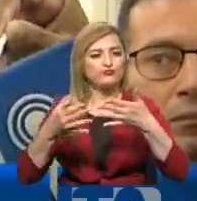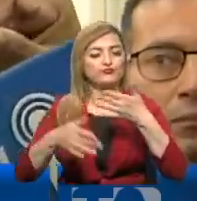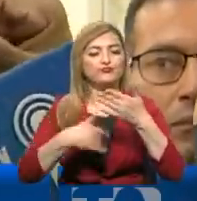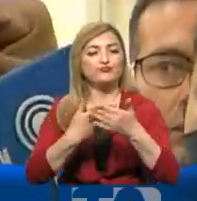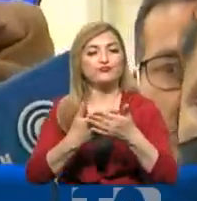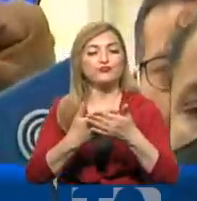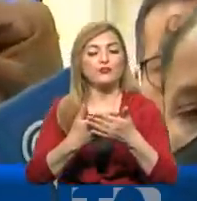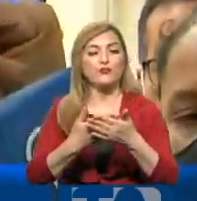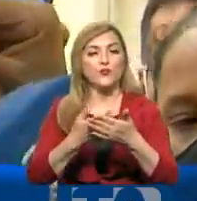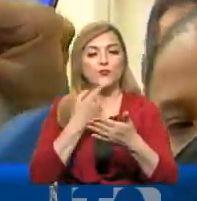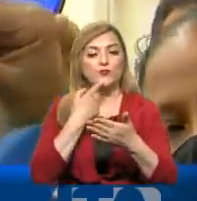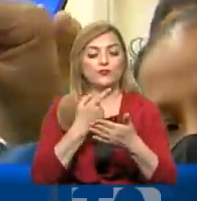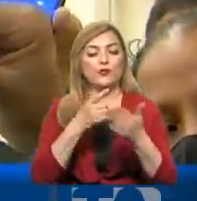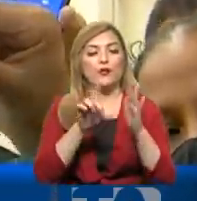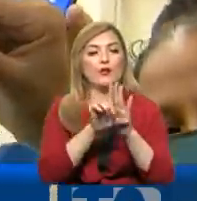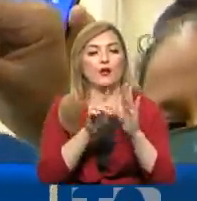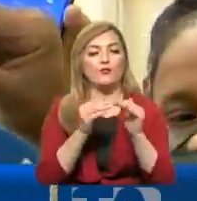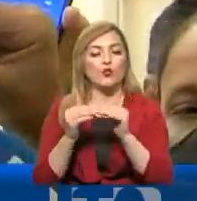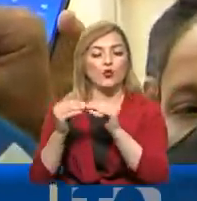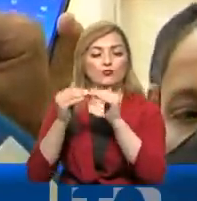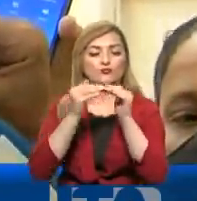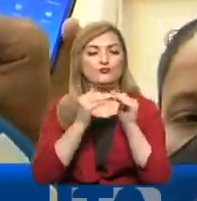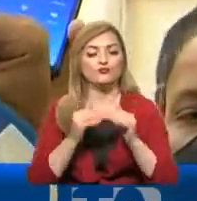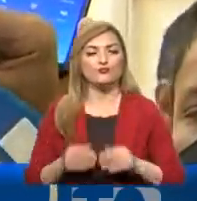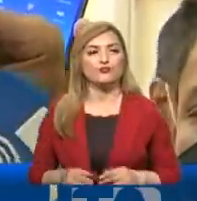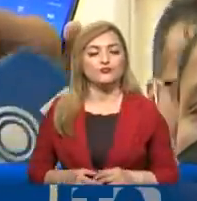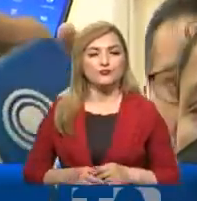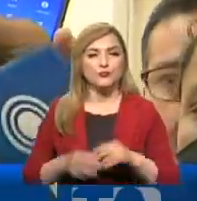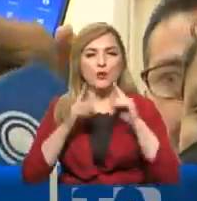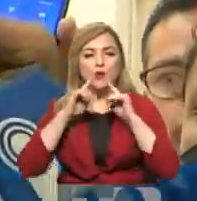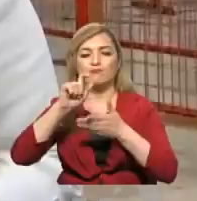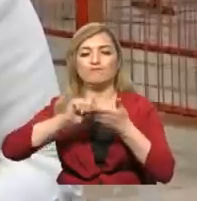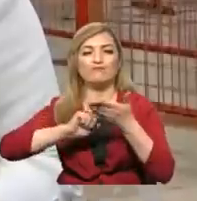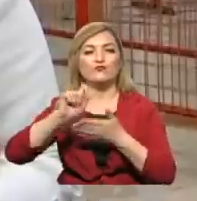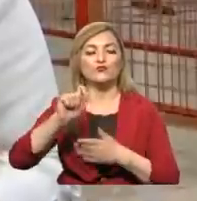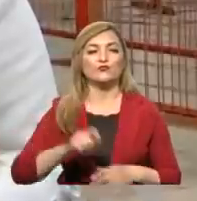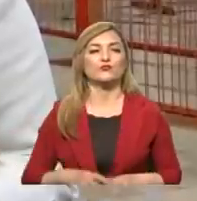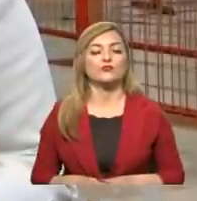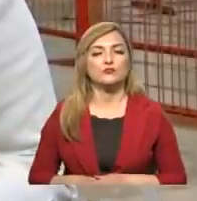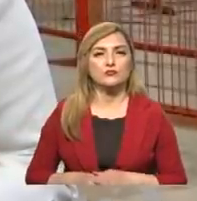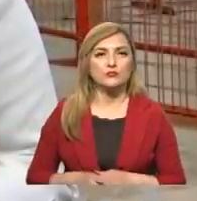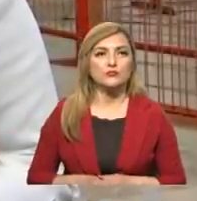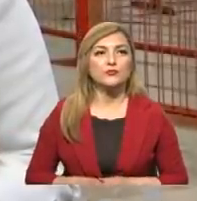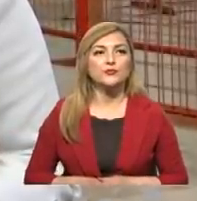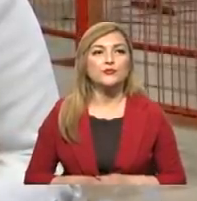todo lo descrito en el Código de la Democracia para que sea declarada válida.